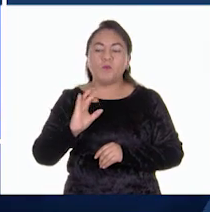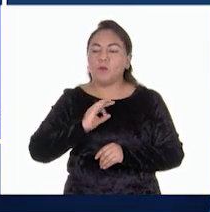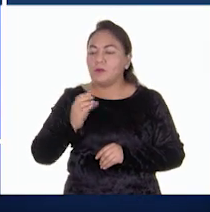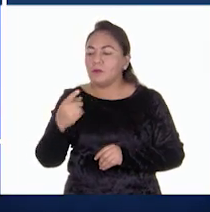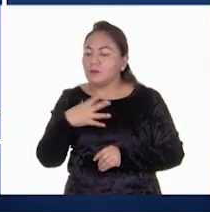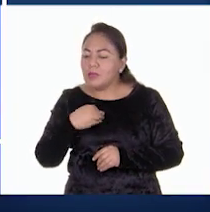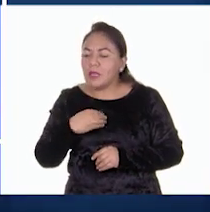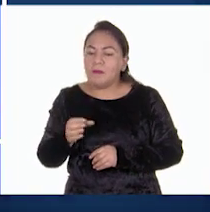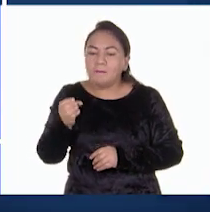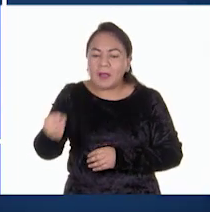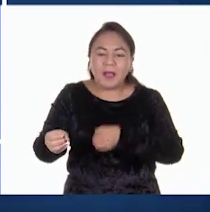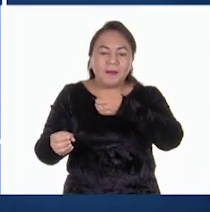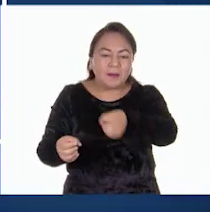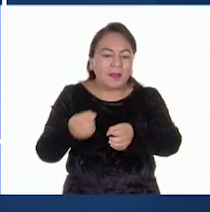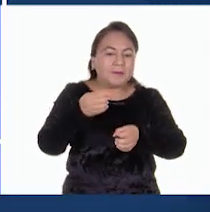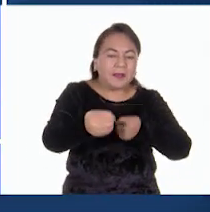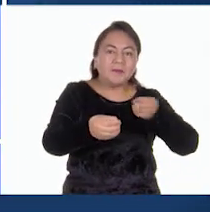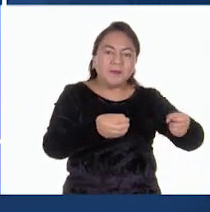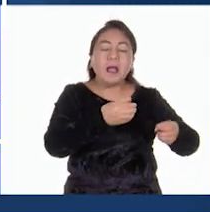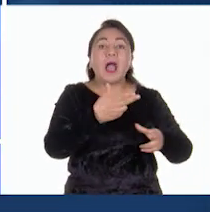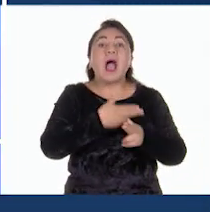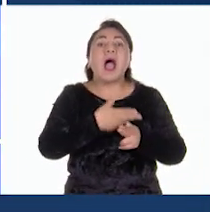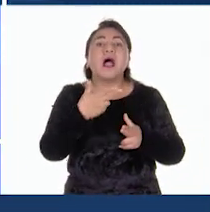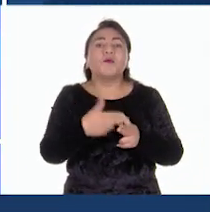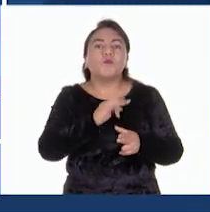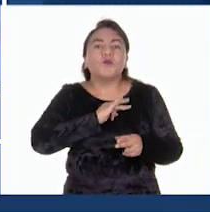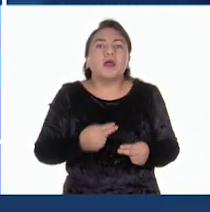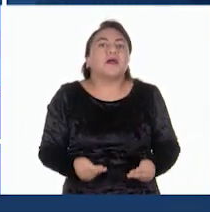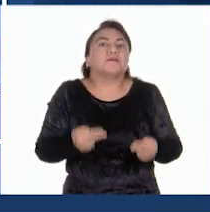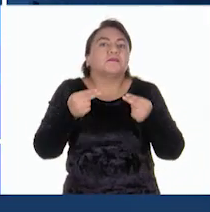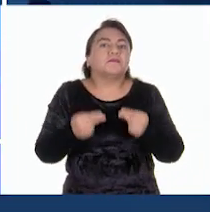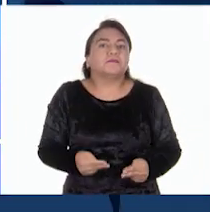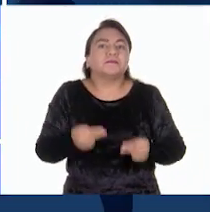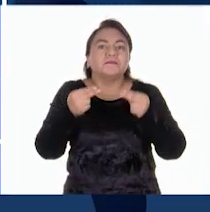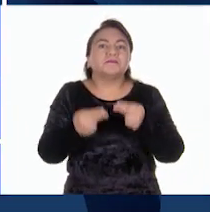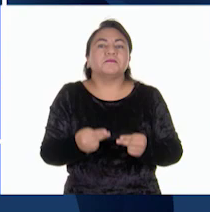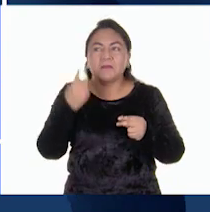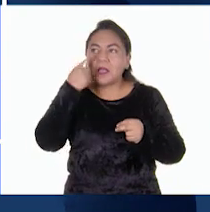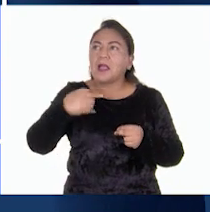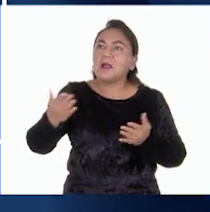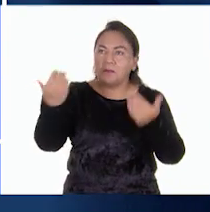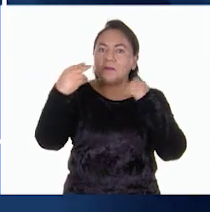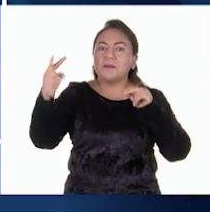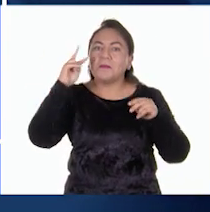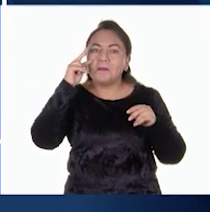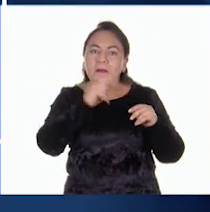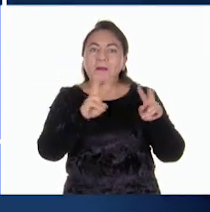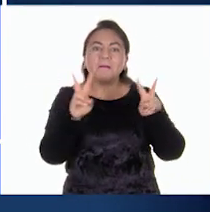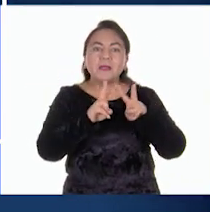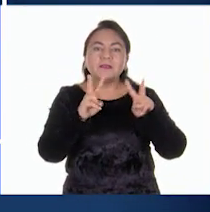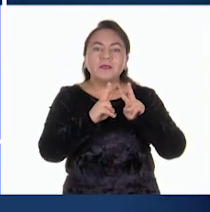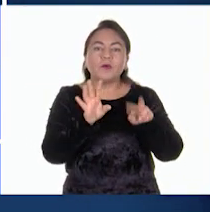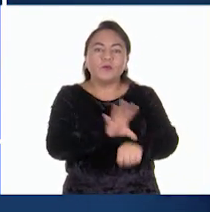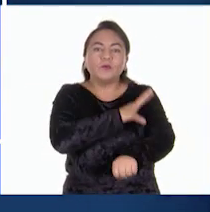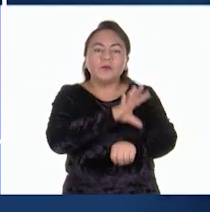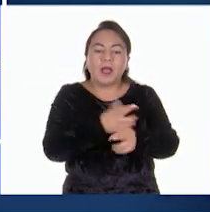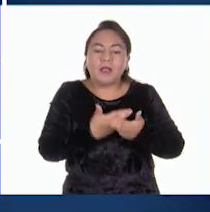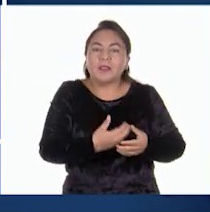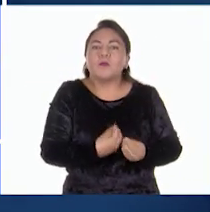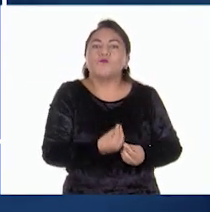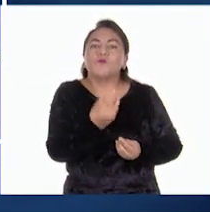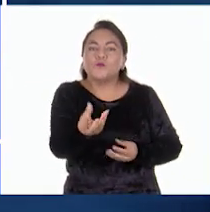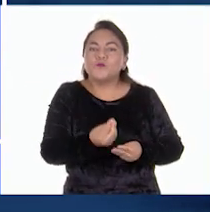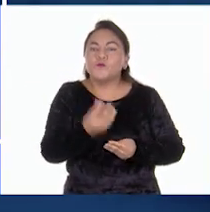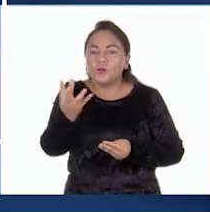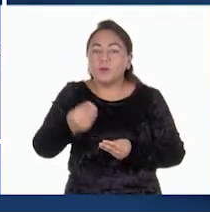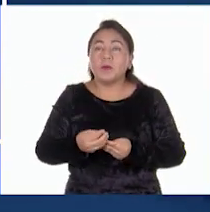vástagos y hasta realizar un pequeño y lucrativo negocio transmitiendo a los vecinos un poco de la energía sobrante.